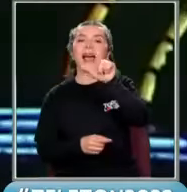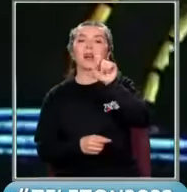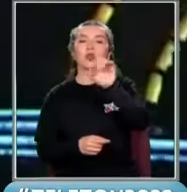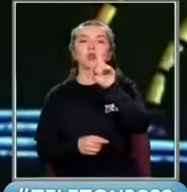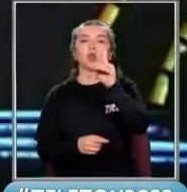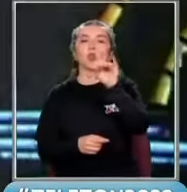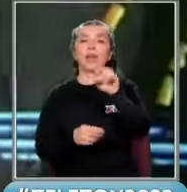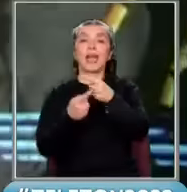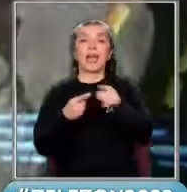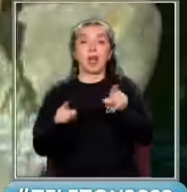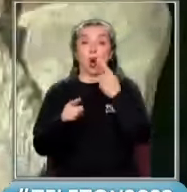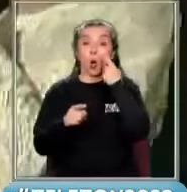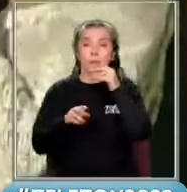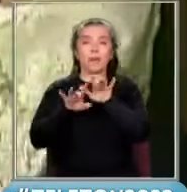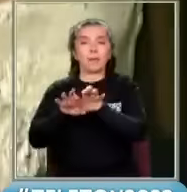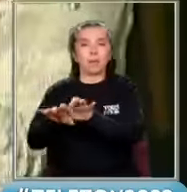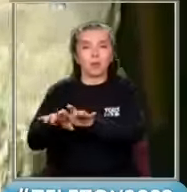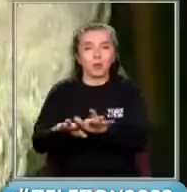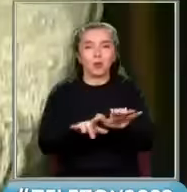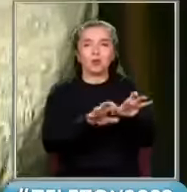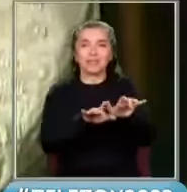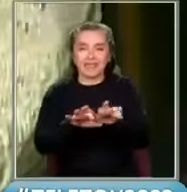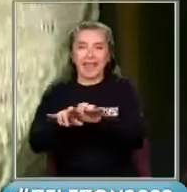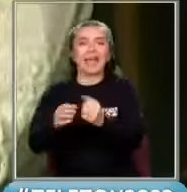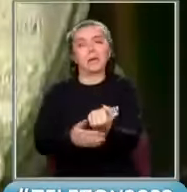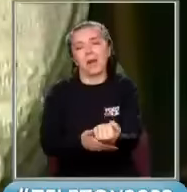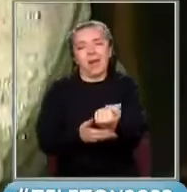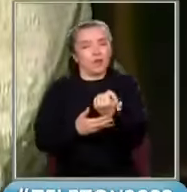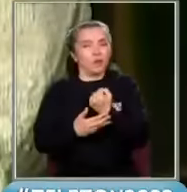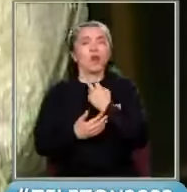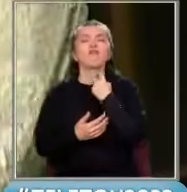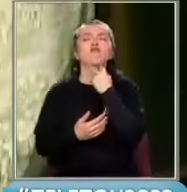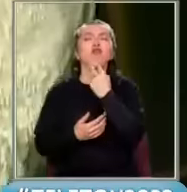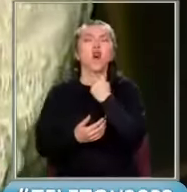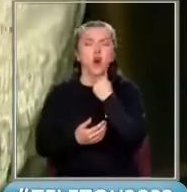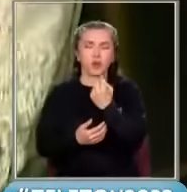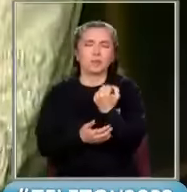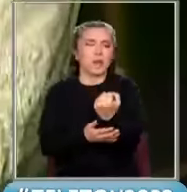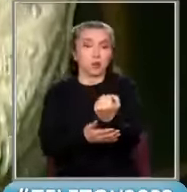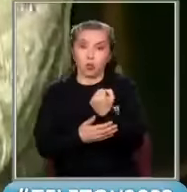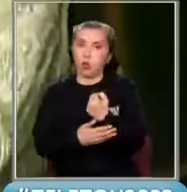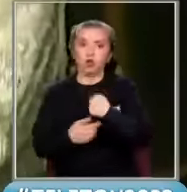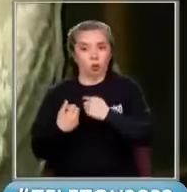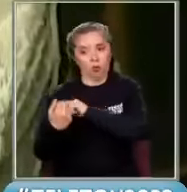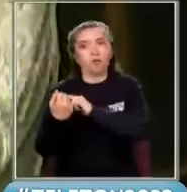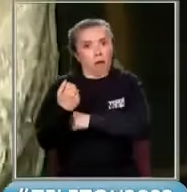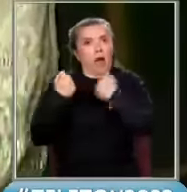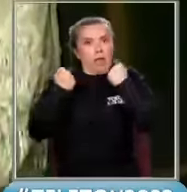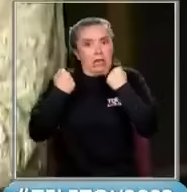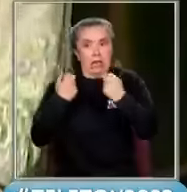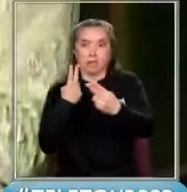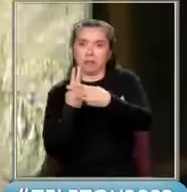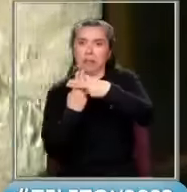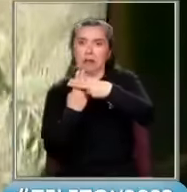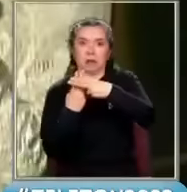me acompañó, me ayudó a sacar la voz. Hay que ser valiente para cantar en la Teletón en vivo sin ser